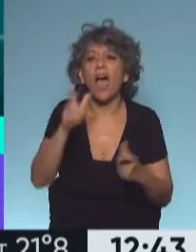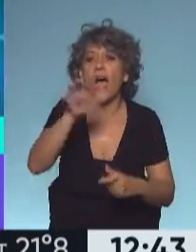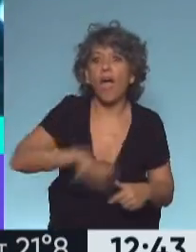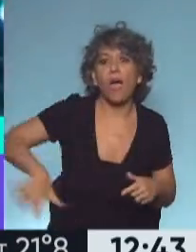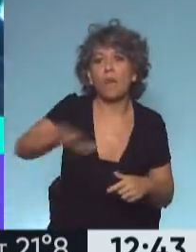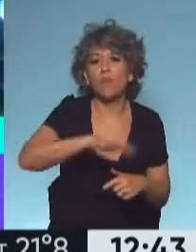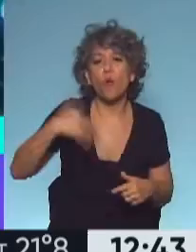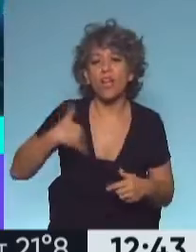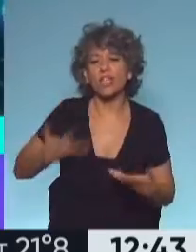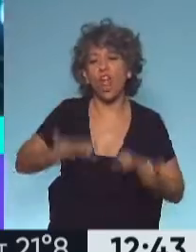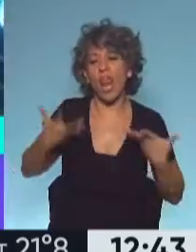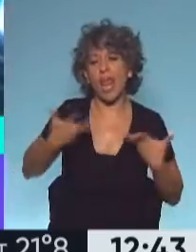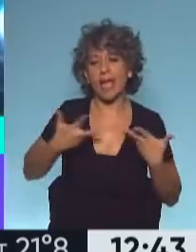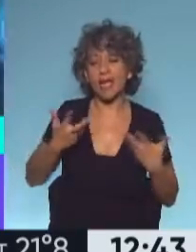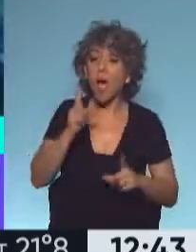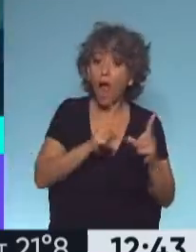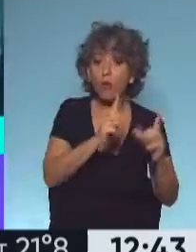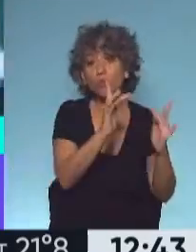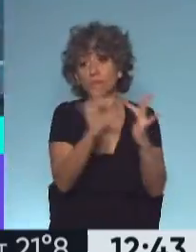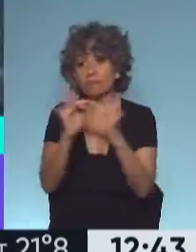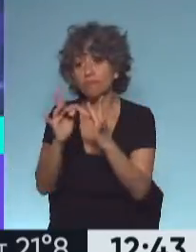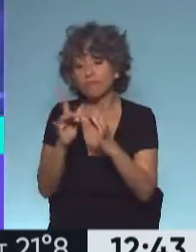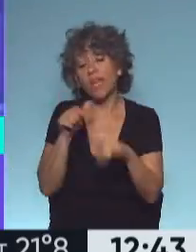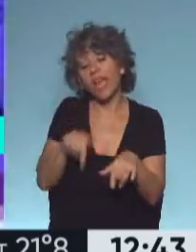muy bien. Algunos shows por streaming en estos tiempos de